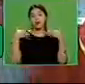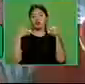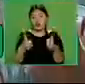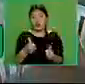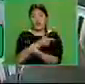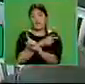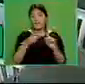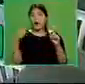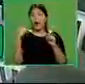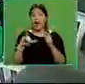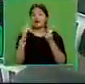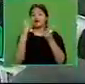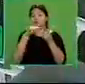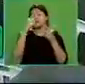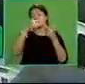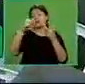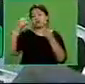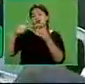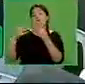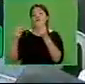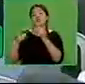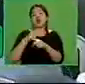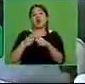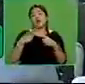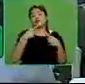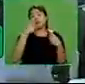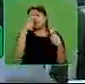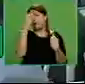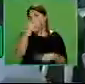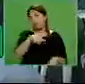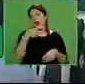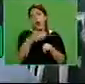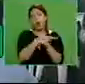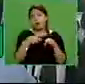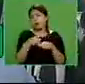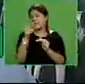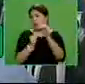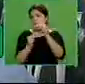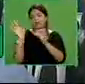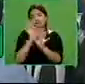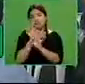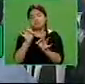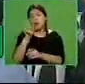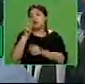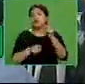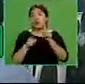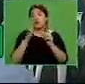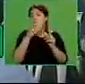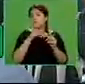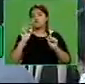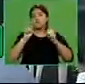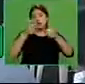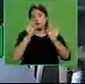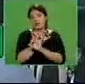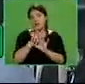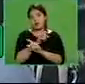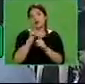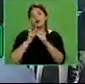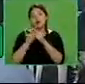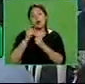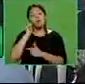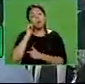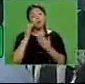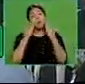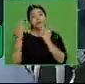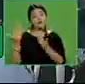Salud, pero hay muchas otras obras abandonadas por la gobernación y otras que jamás comenzaron, y la camarada Nicia